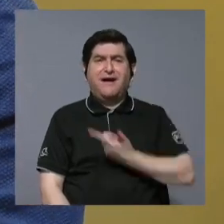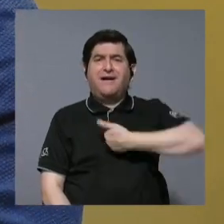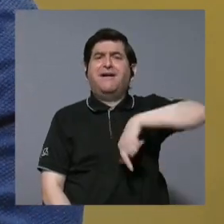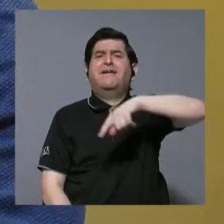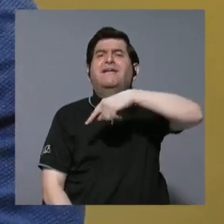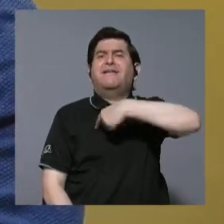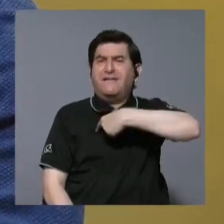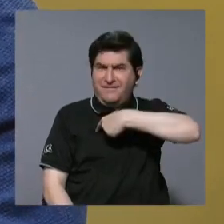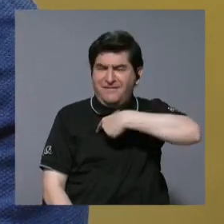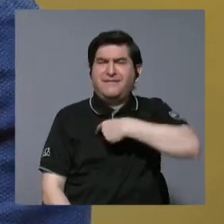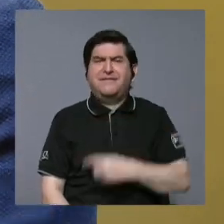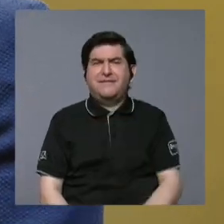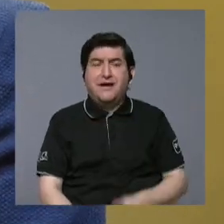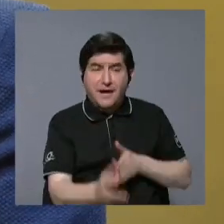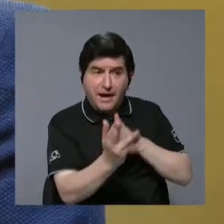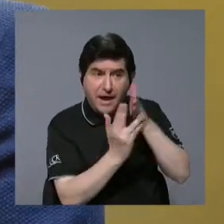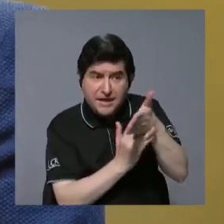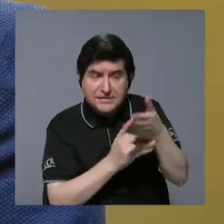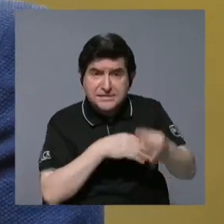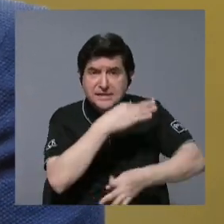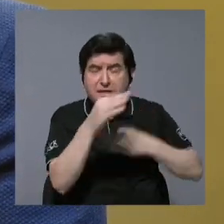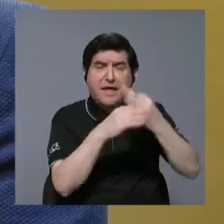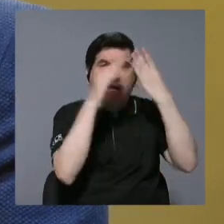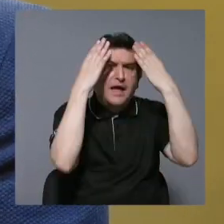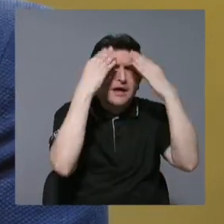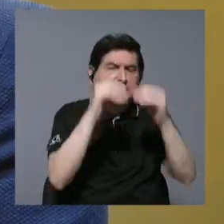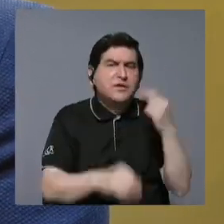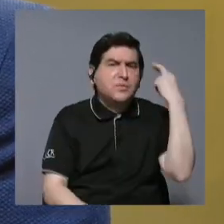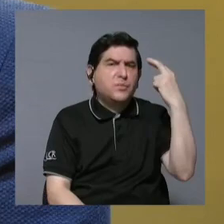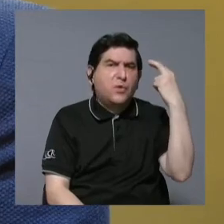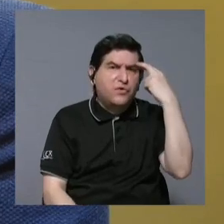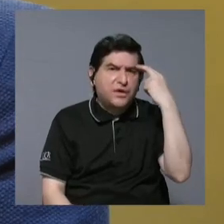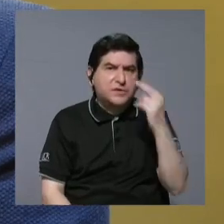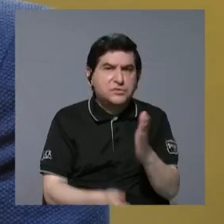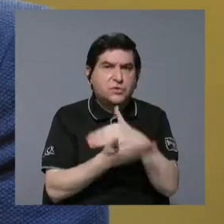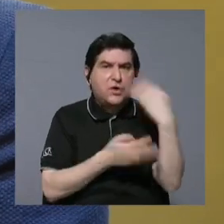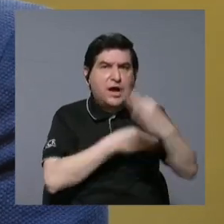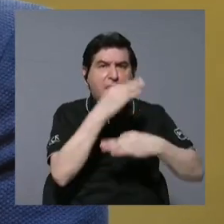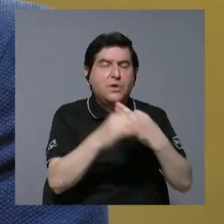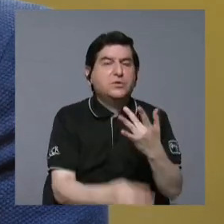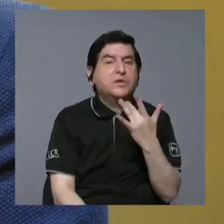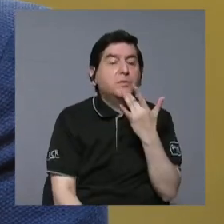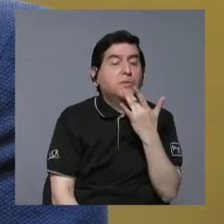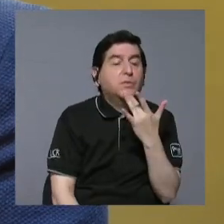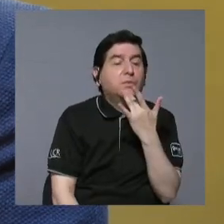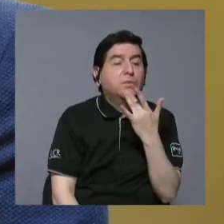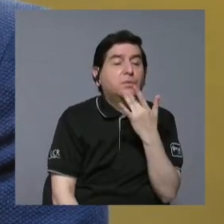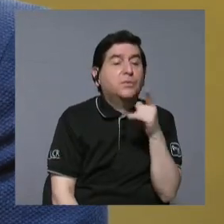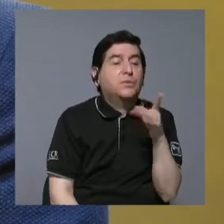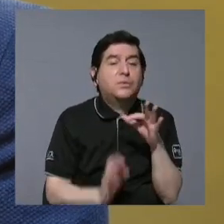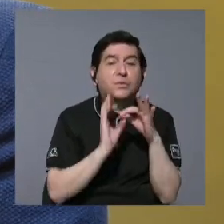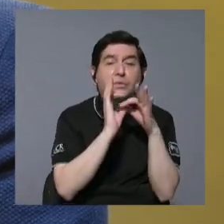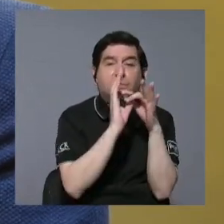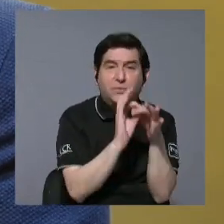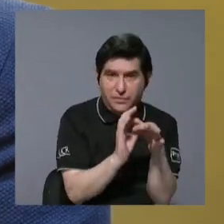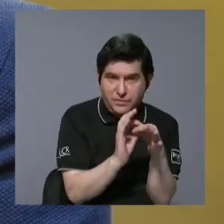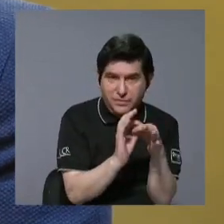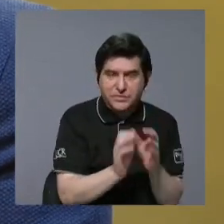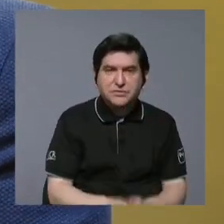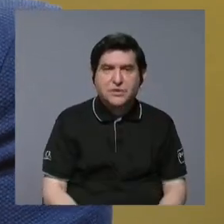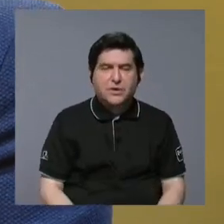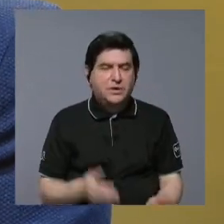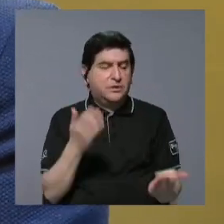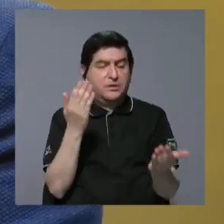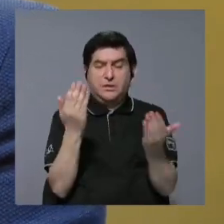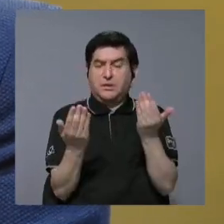nosotros accesamos a algún tipo de información es porque hay algún tipo de preferencia al respecto y lo